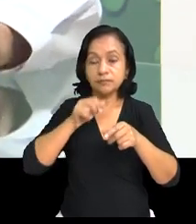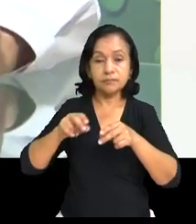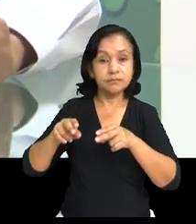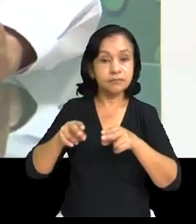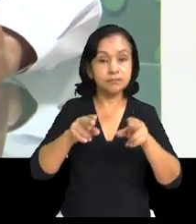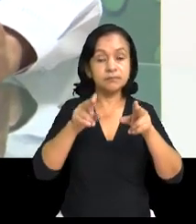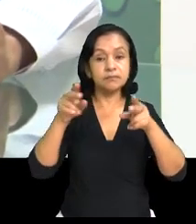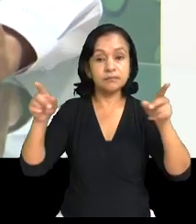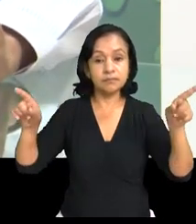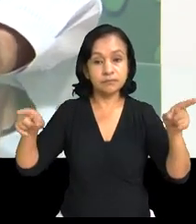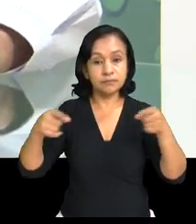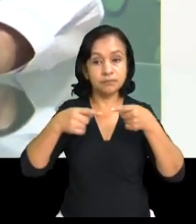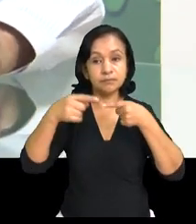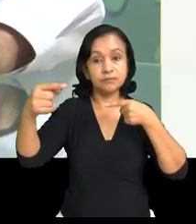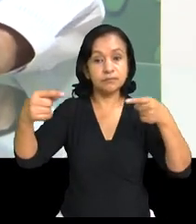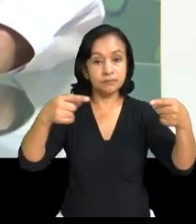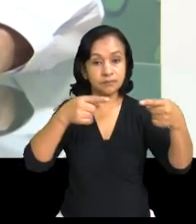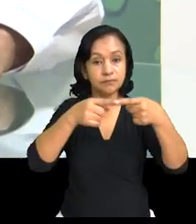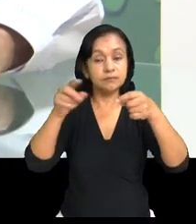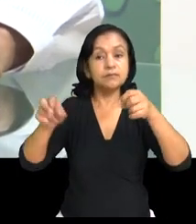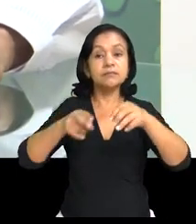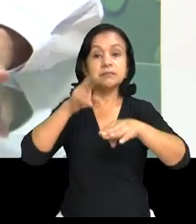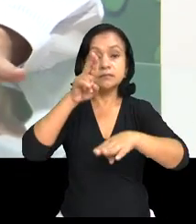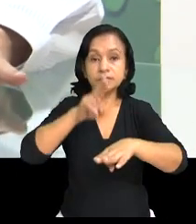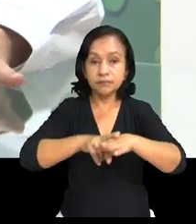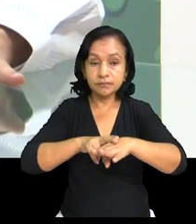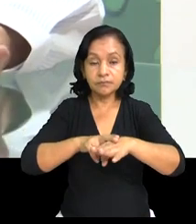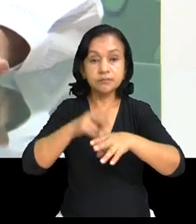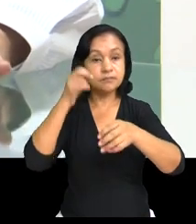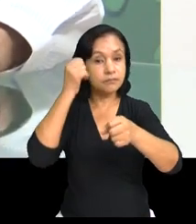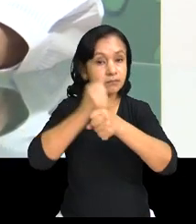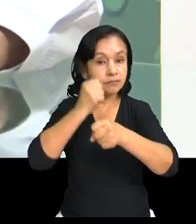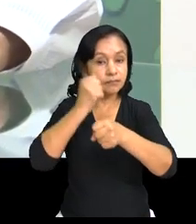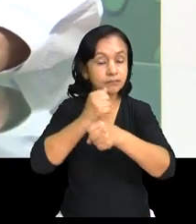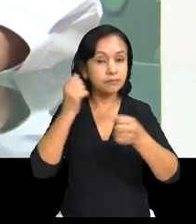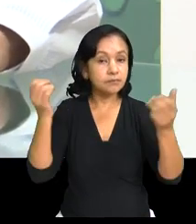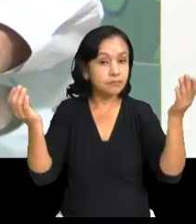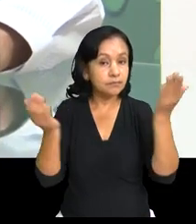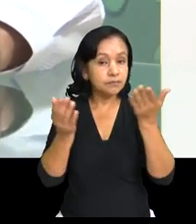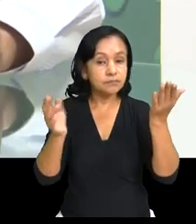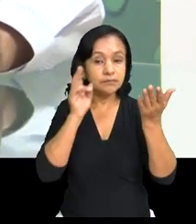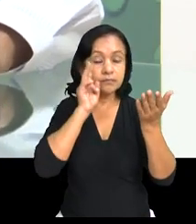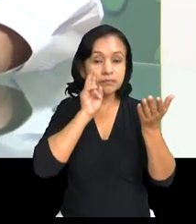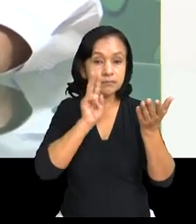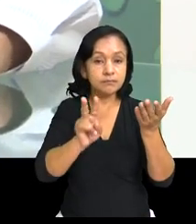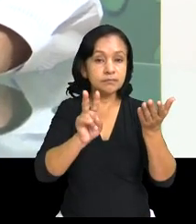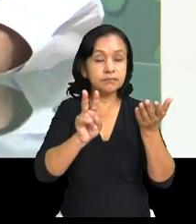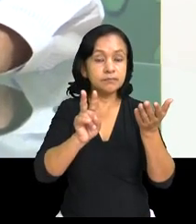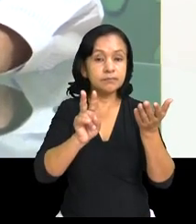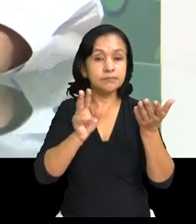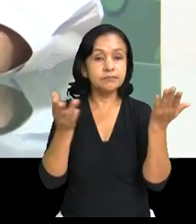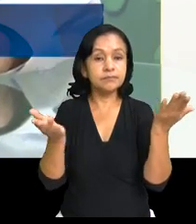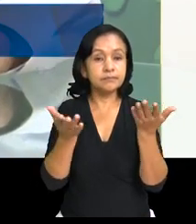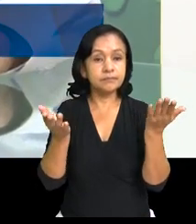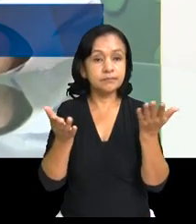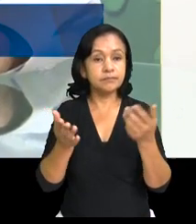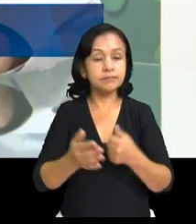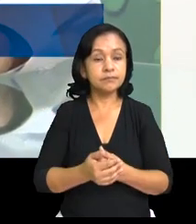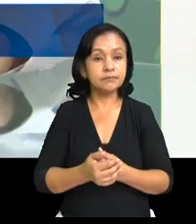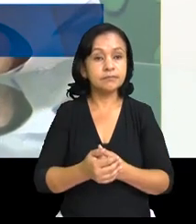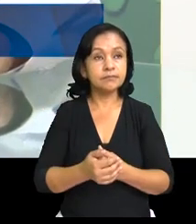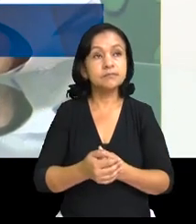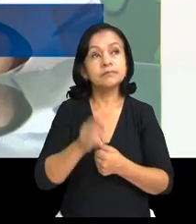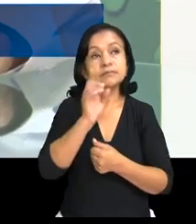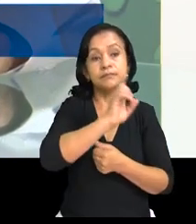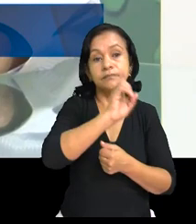un mapa nacional y donde vamos a ver cómo está desde el punto de vista geológico,